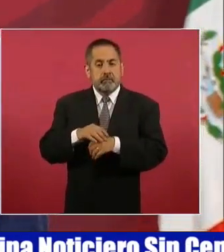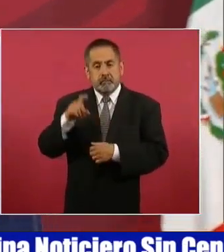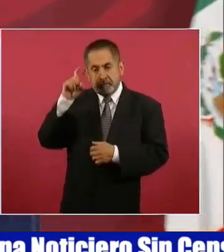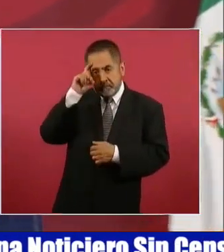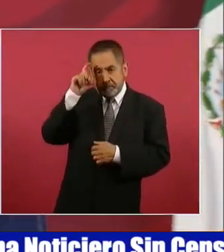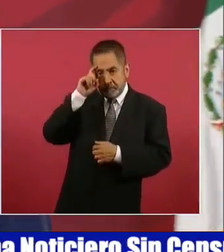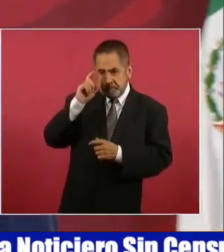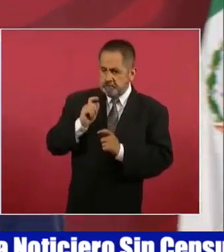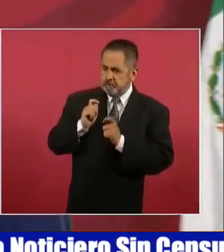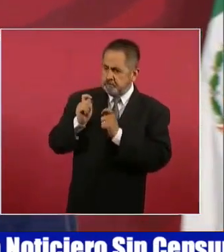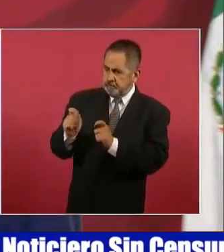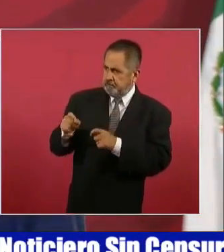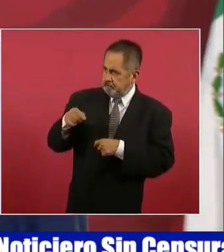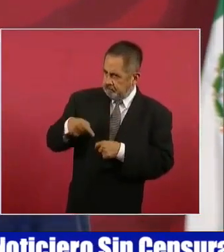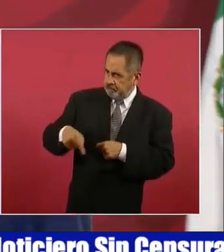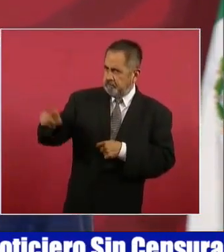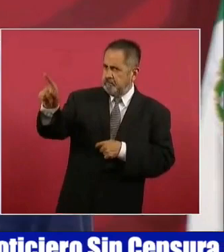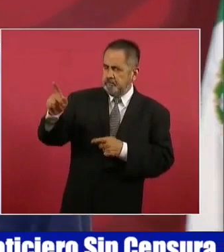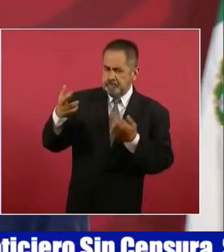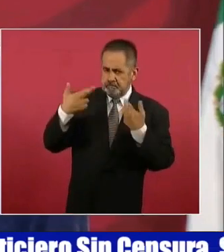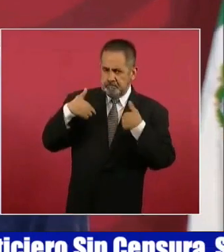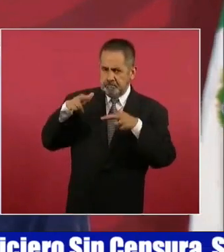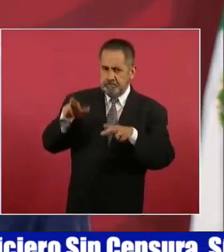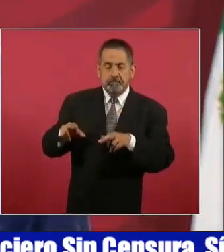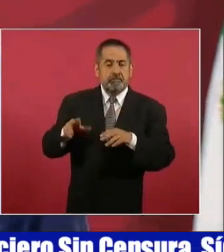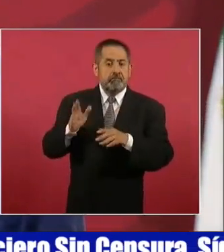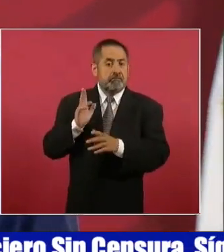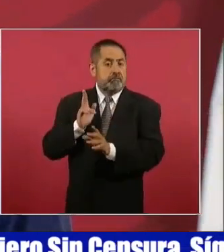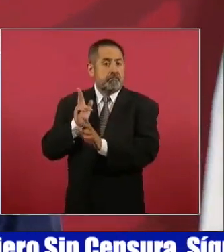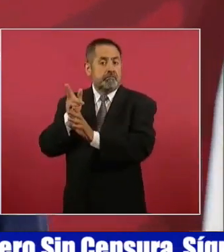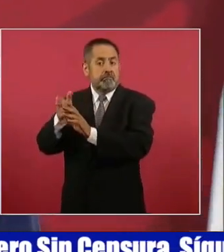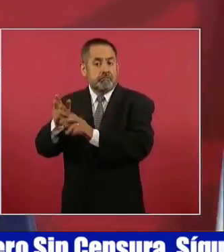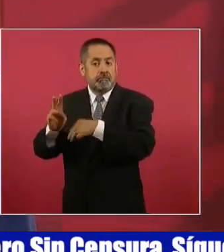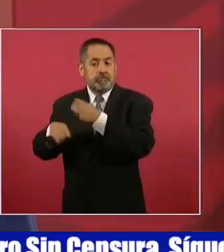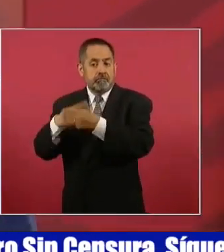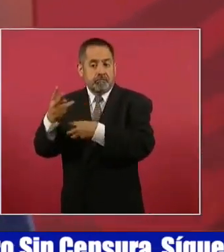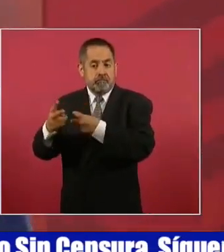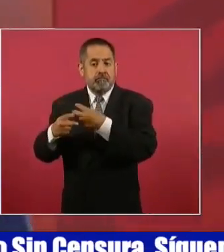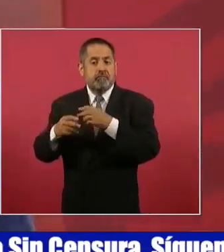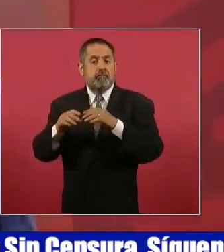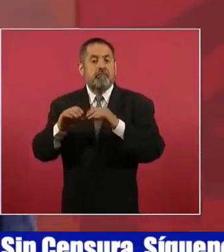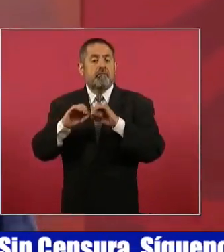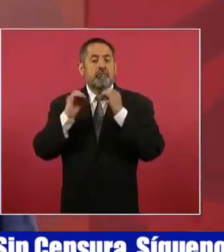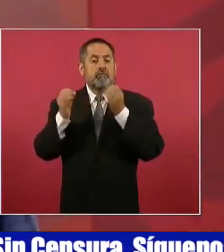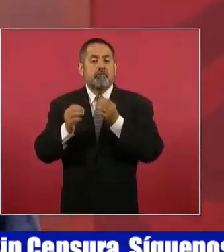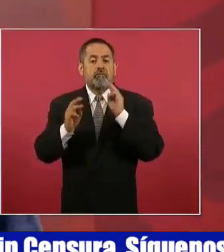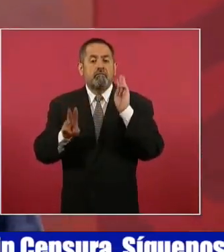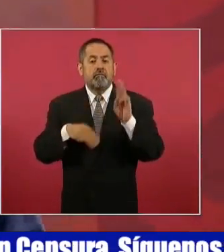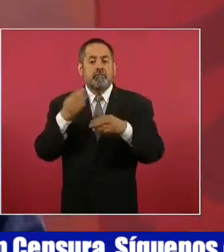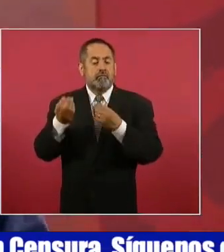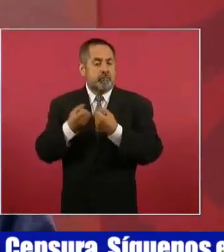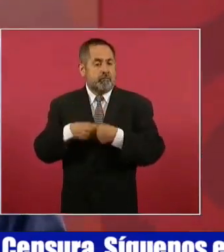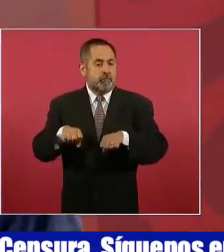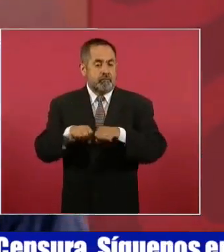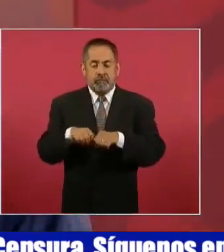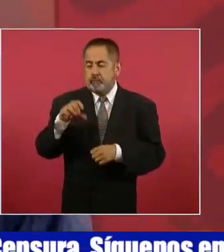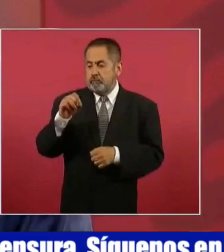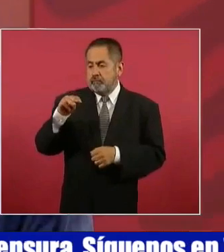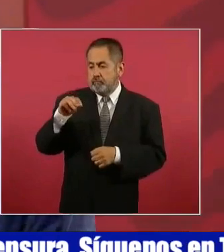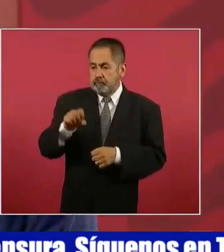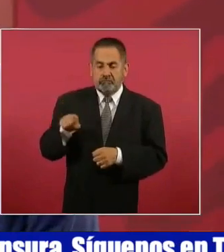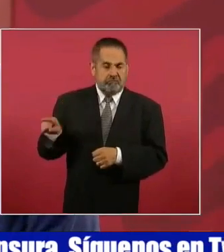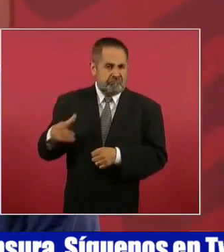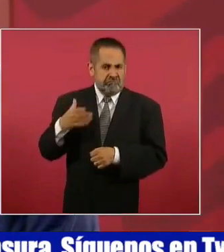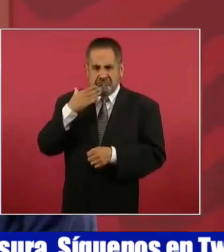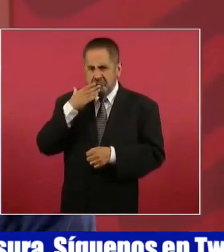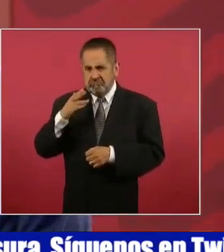democracia siempre buscan atemorizar, meter miedo, dijo. Afirmó que quien infunde miedo le tiene miedo al pueblo, no quiere que la